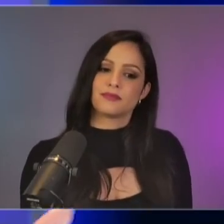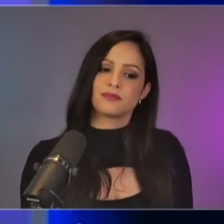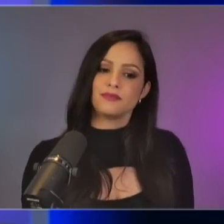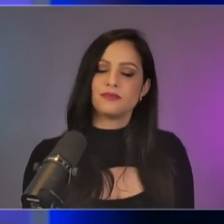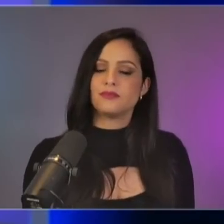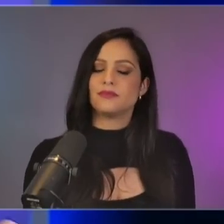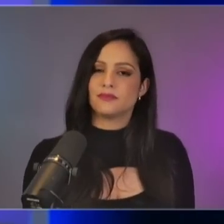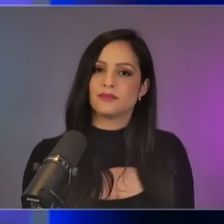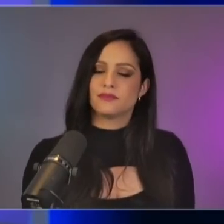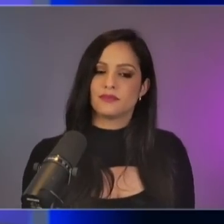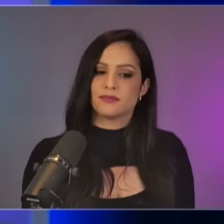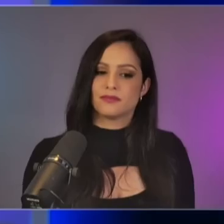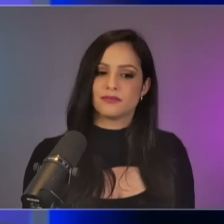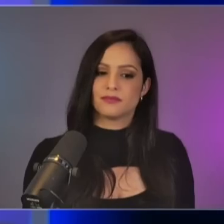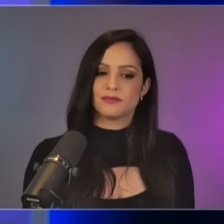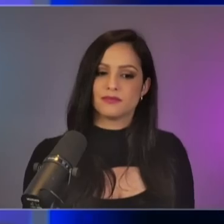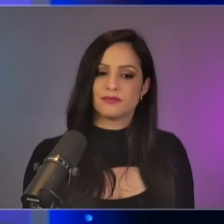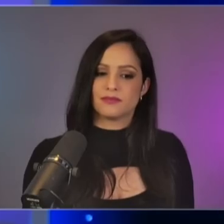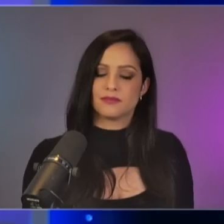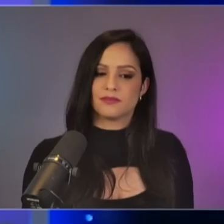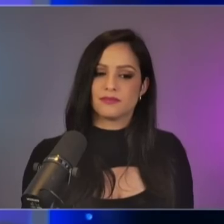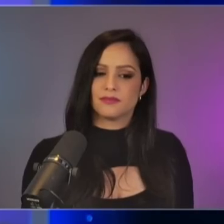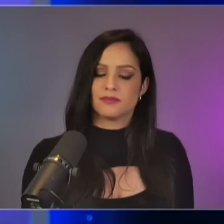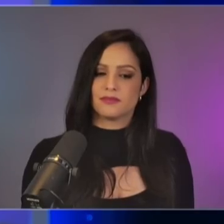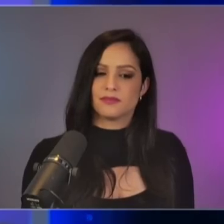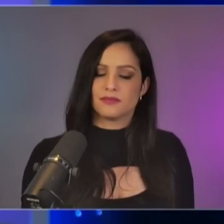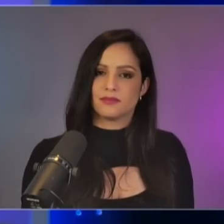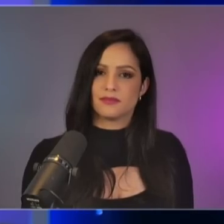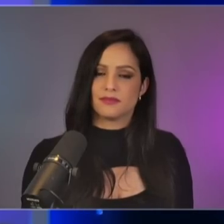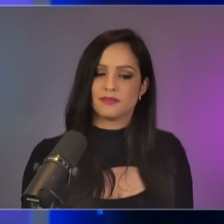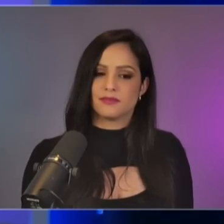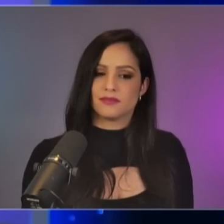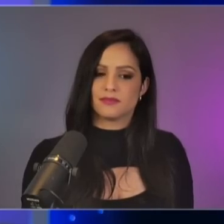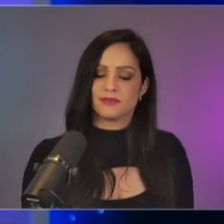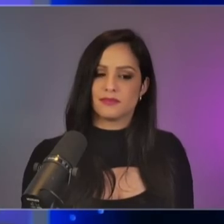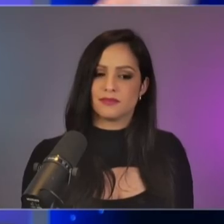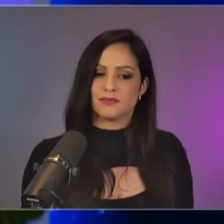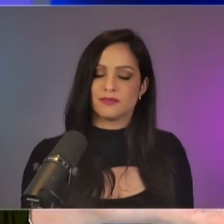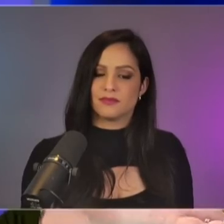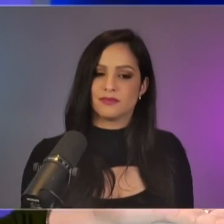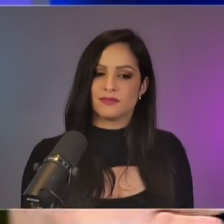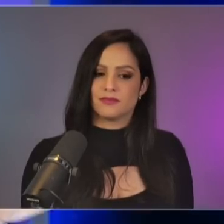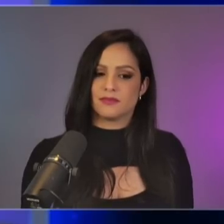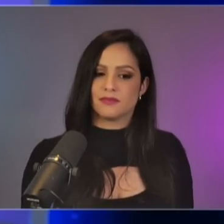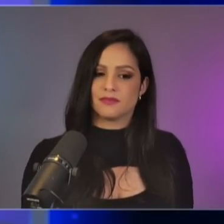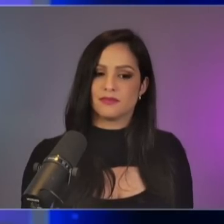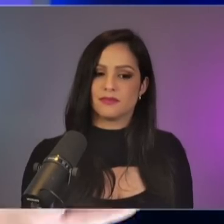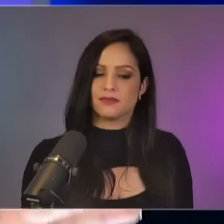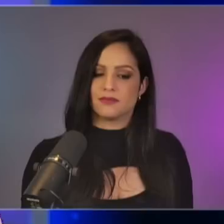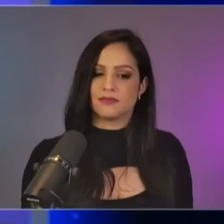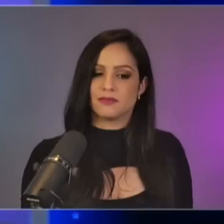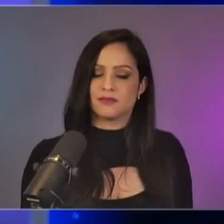con nosotros en la consulta del día a día también a diferencia del del dermatólogo el cosmetólogo porque